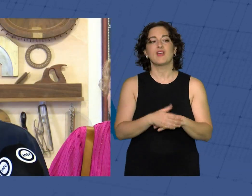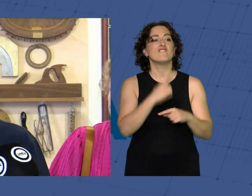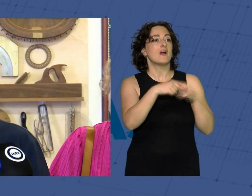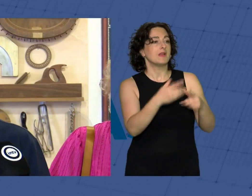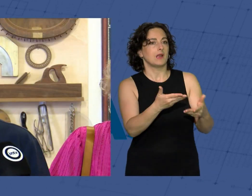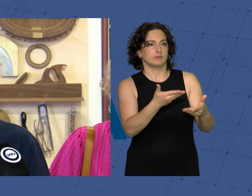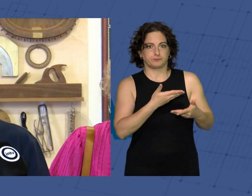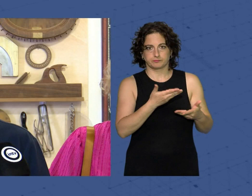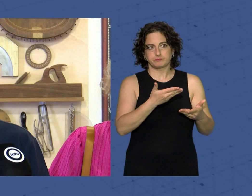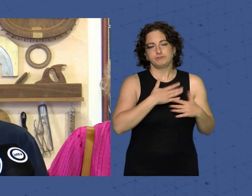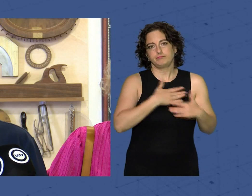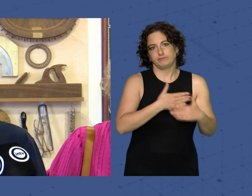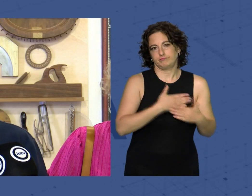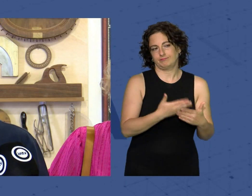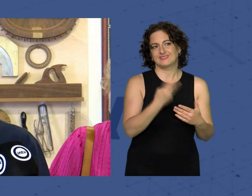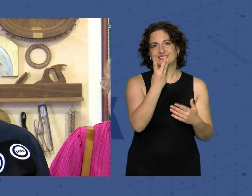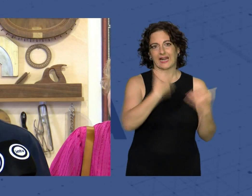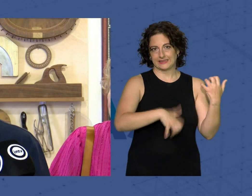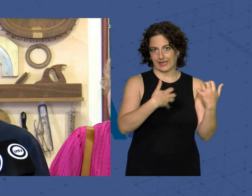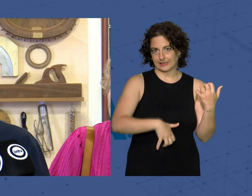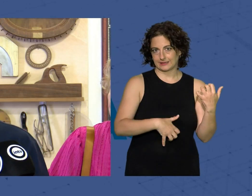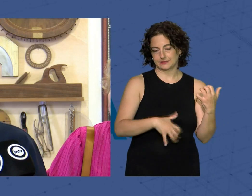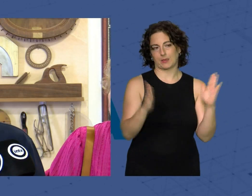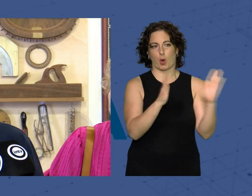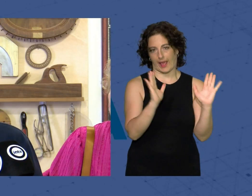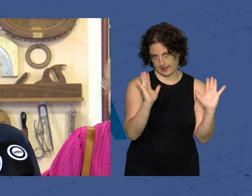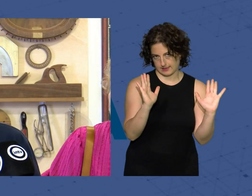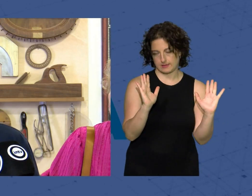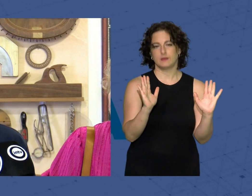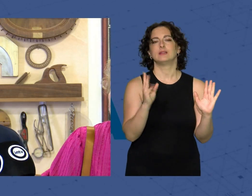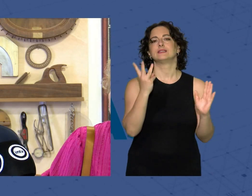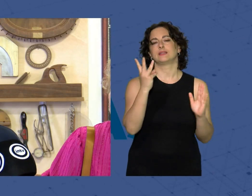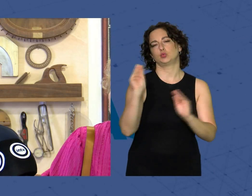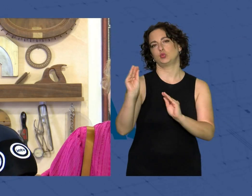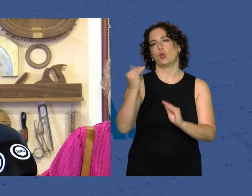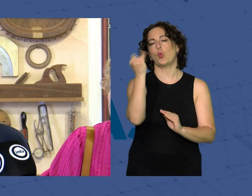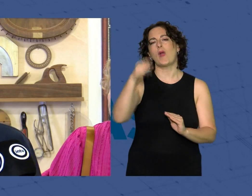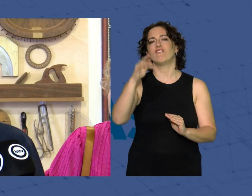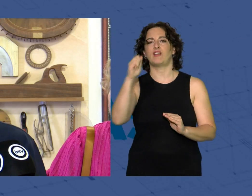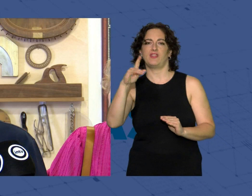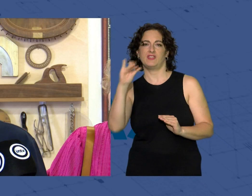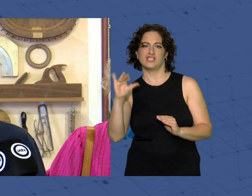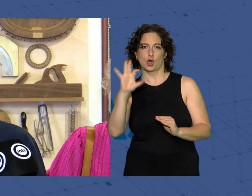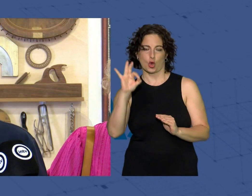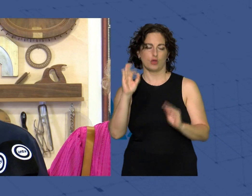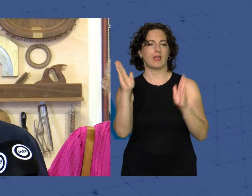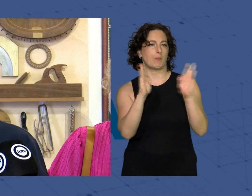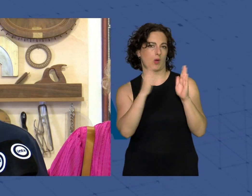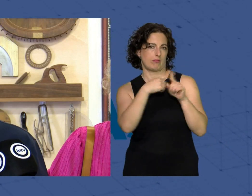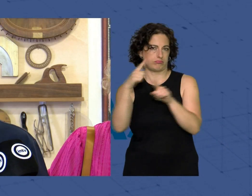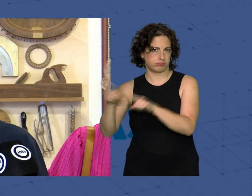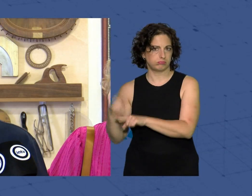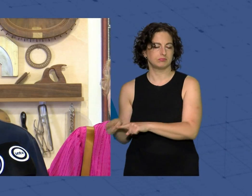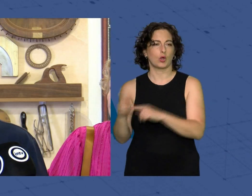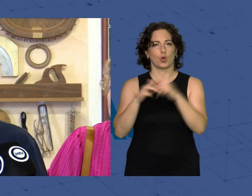tres guitarras en cesión temporal, tres guitarras de Juan Francisco de diferentes épocas de su